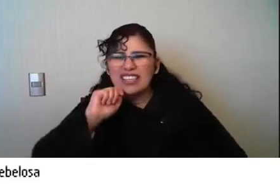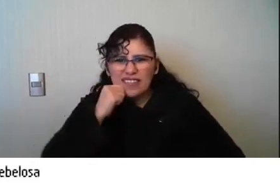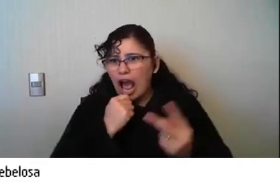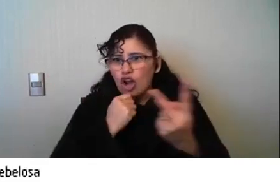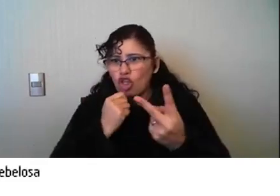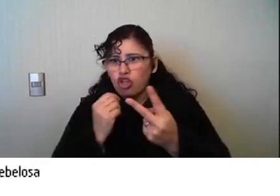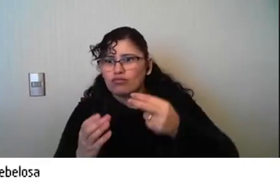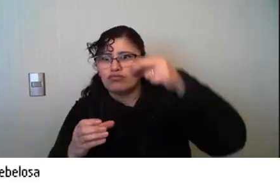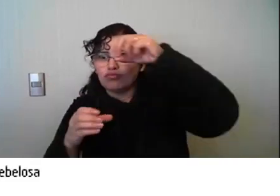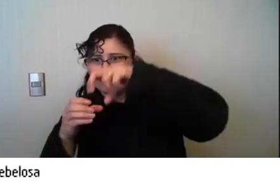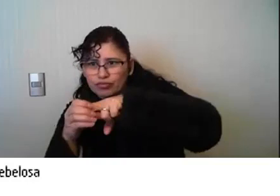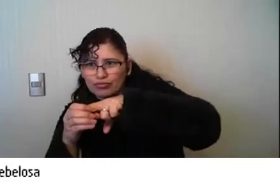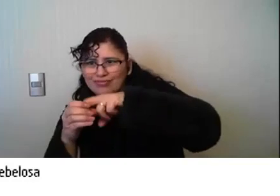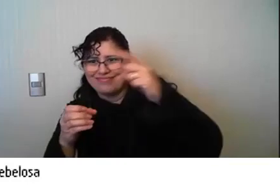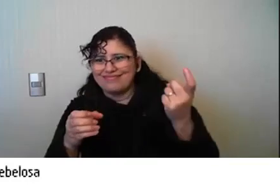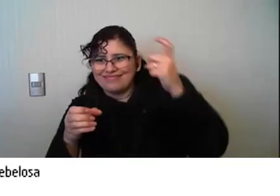Y los circuitos que lo conectan.